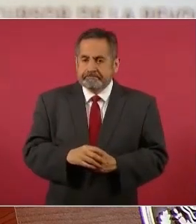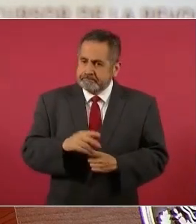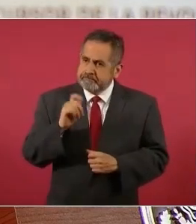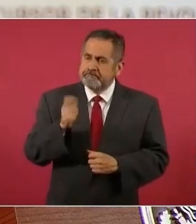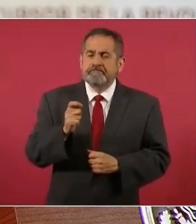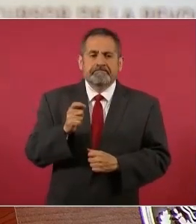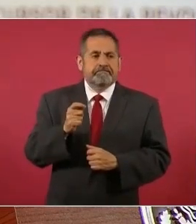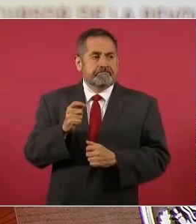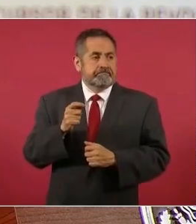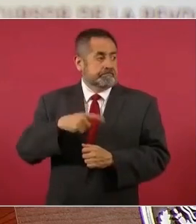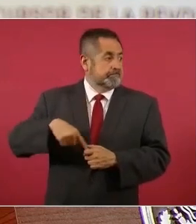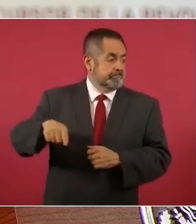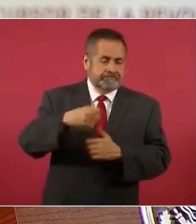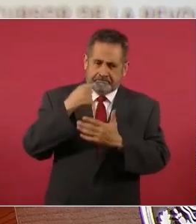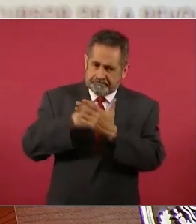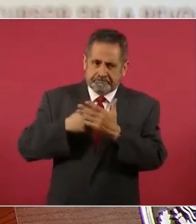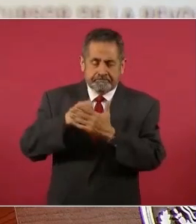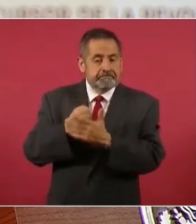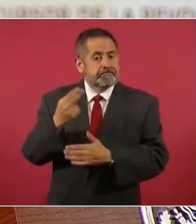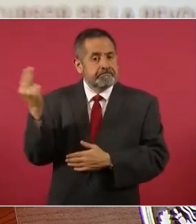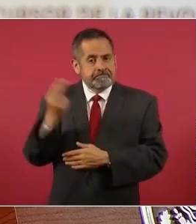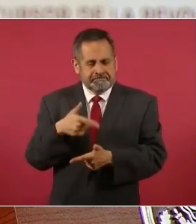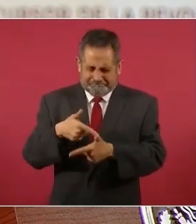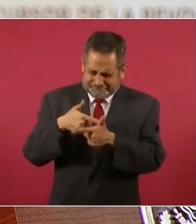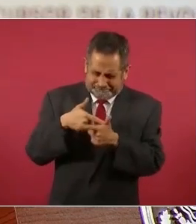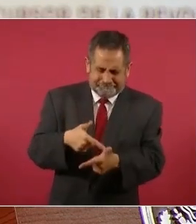requieren de perseverancia,